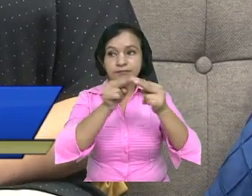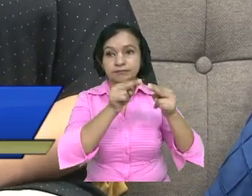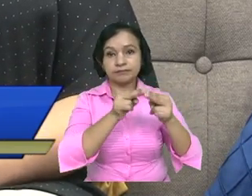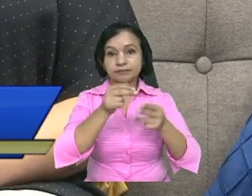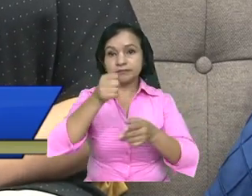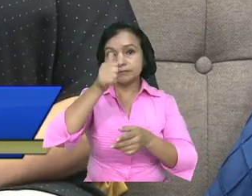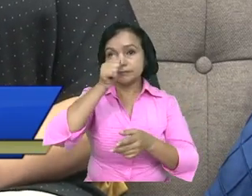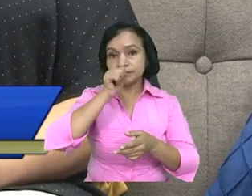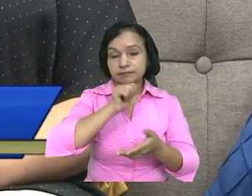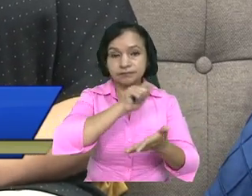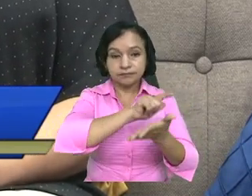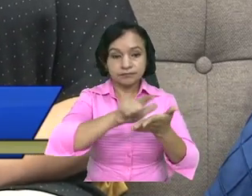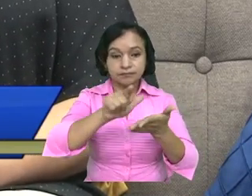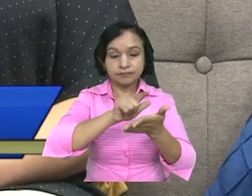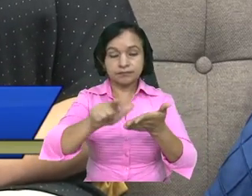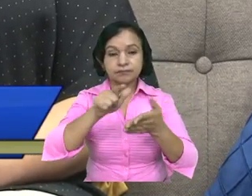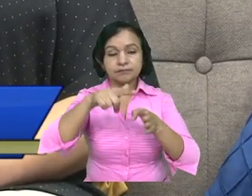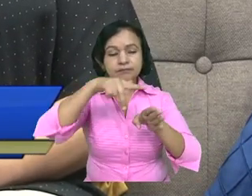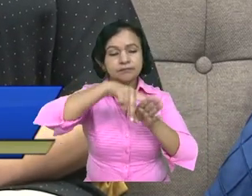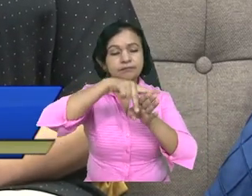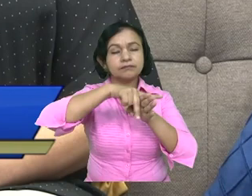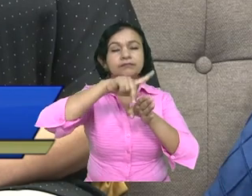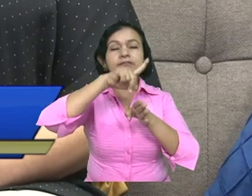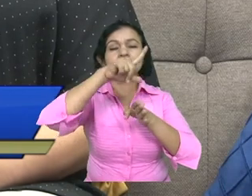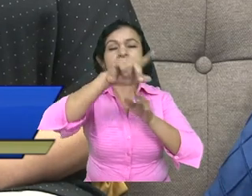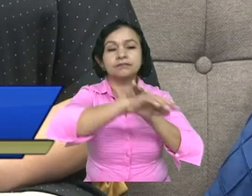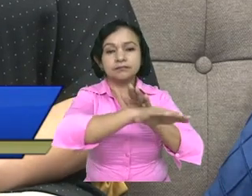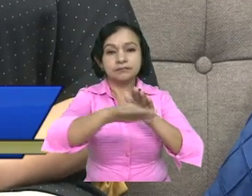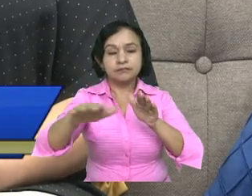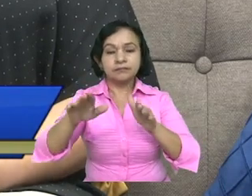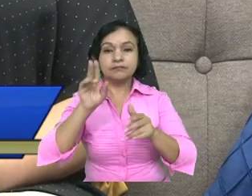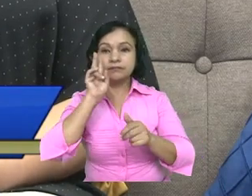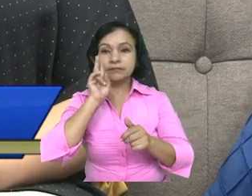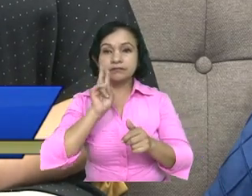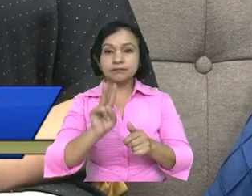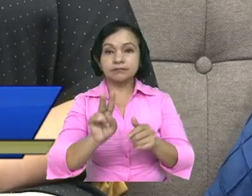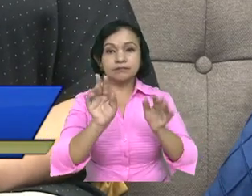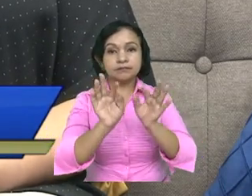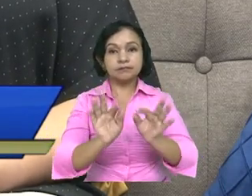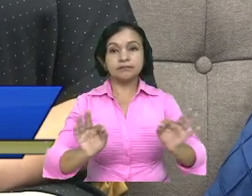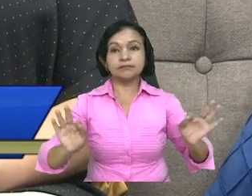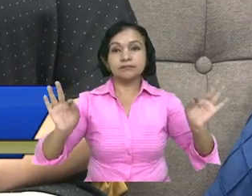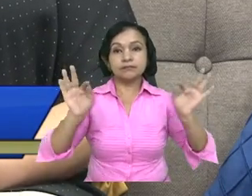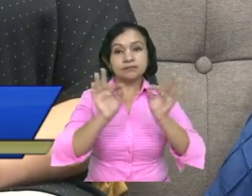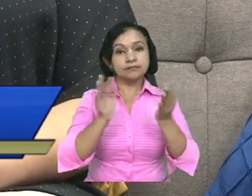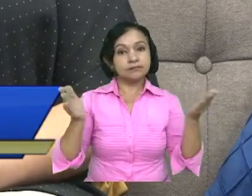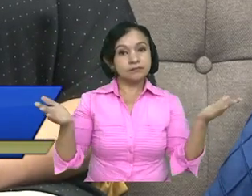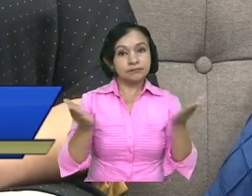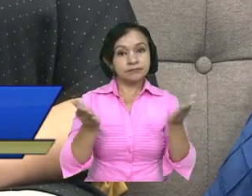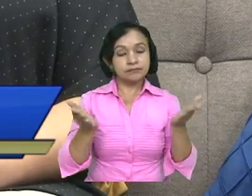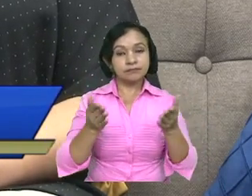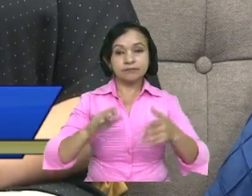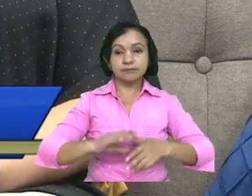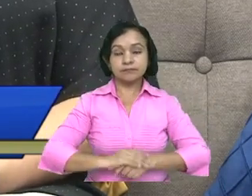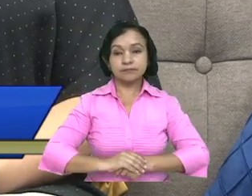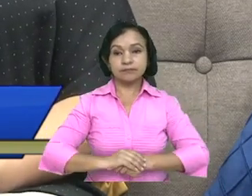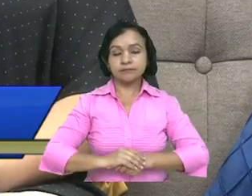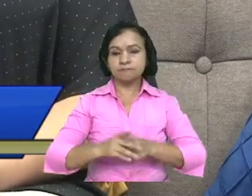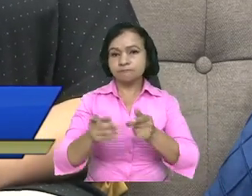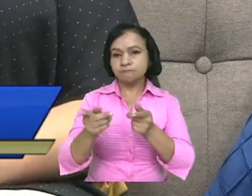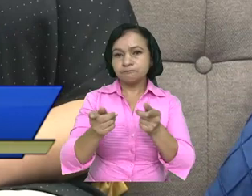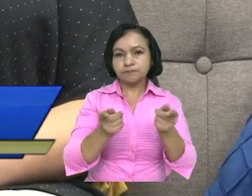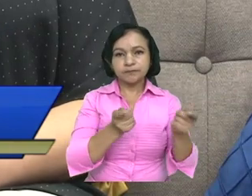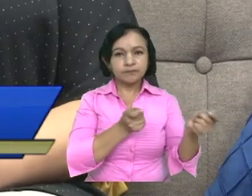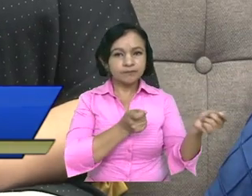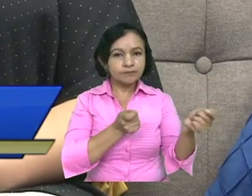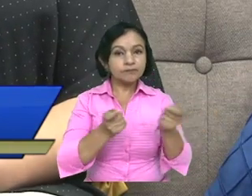el agua y saneamiento en las comunidades rurales. Mira, este impacto es realmente medible.